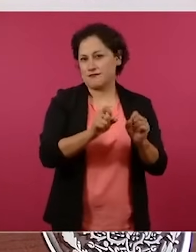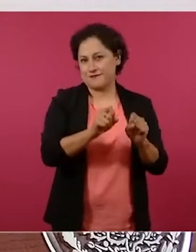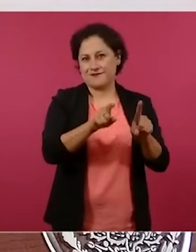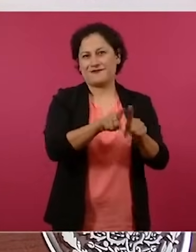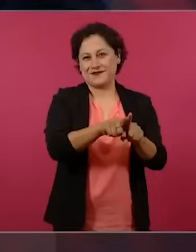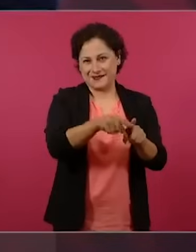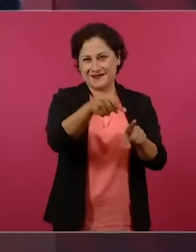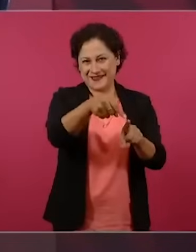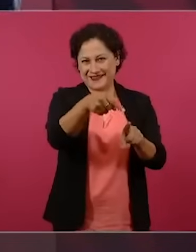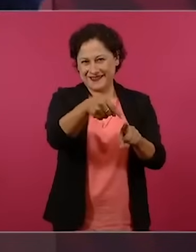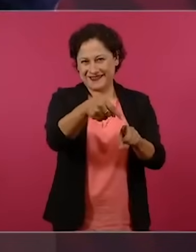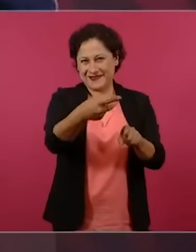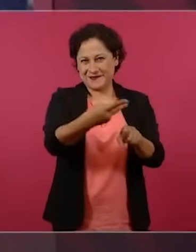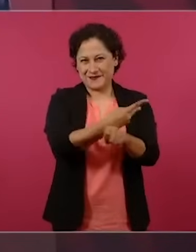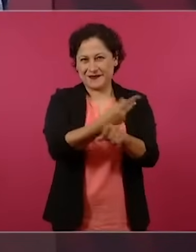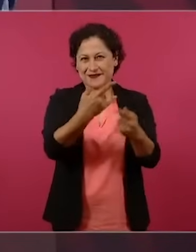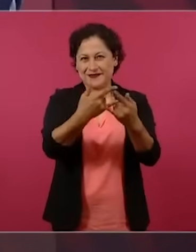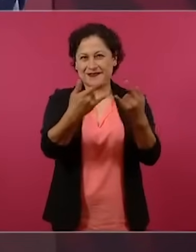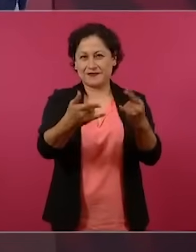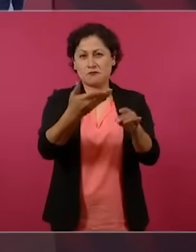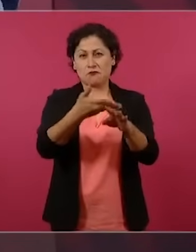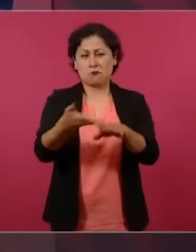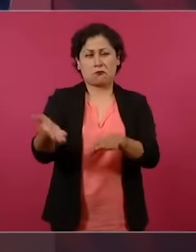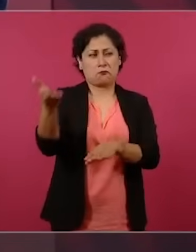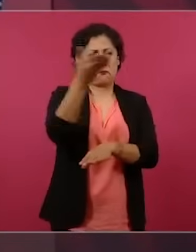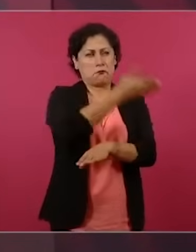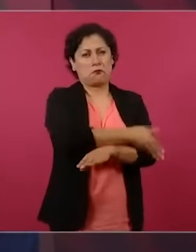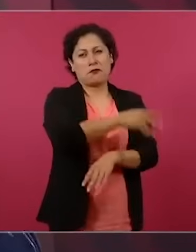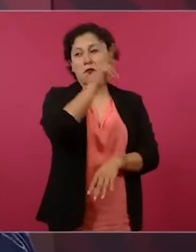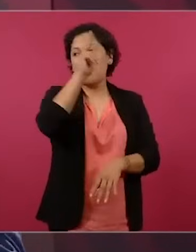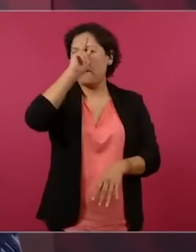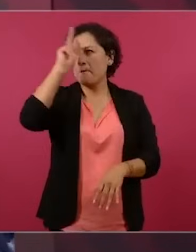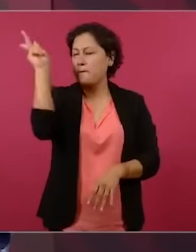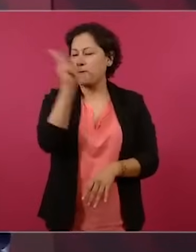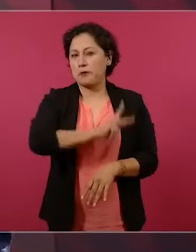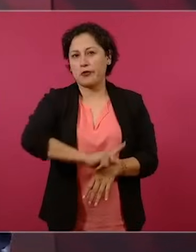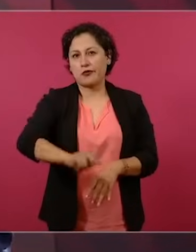antes más, ¿no?, la cúpula.